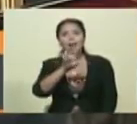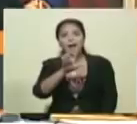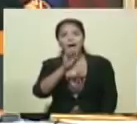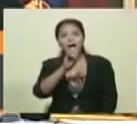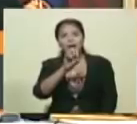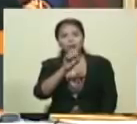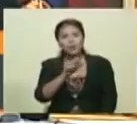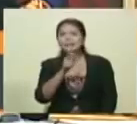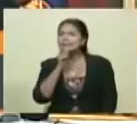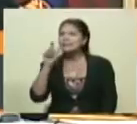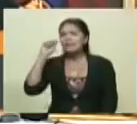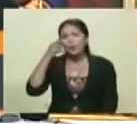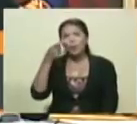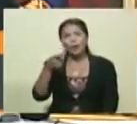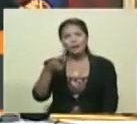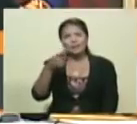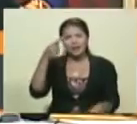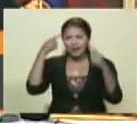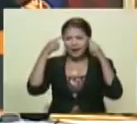¿Alguien se acuerda de Cabeza de Motor?